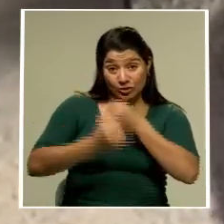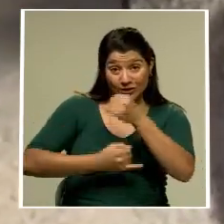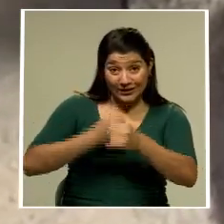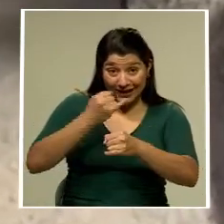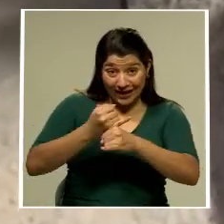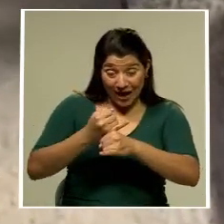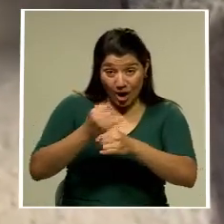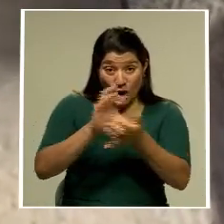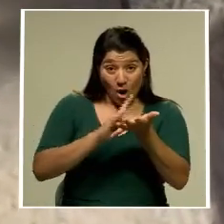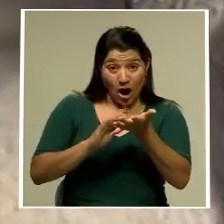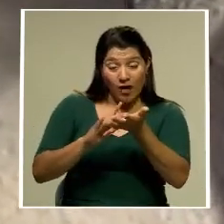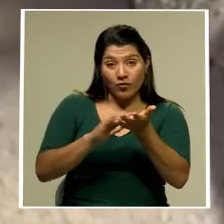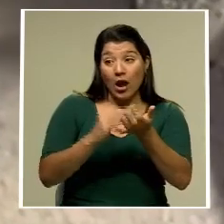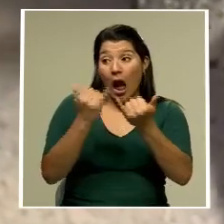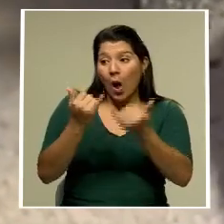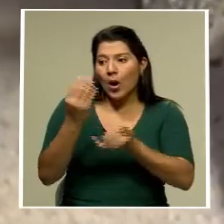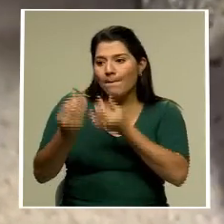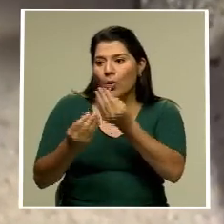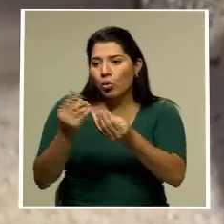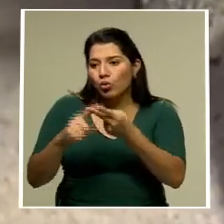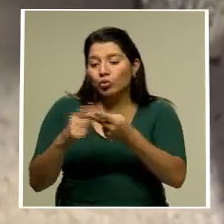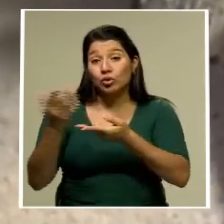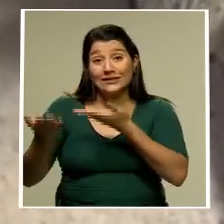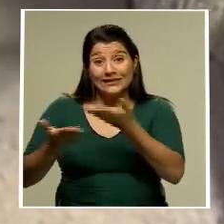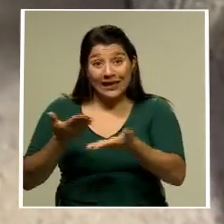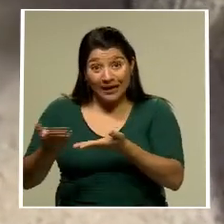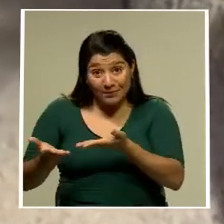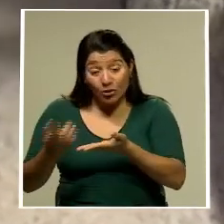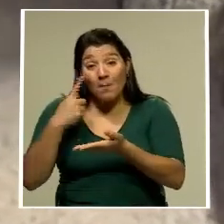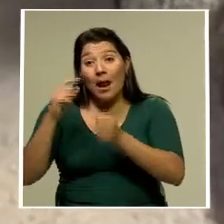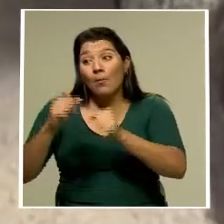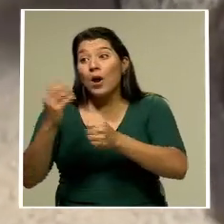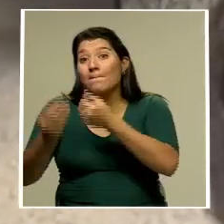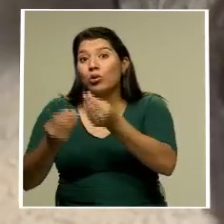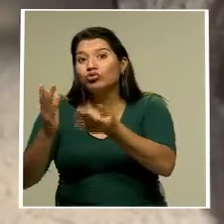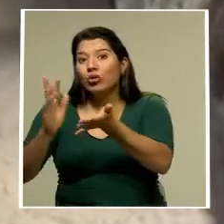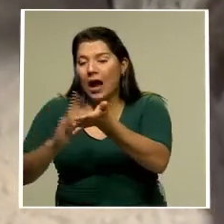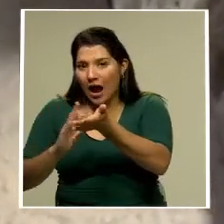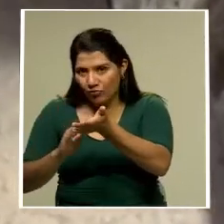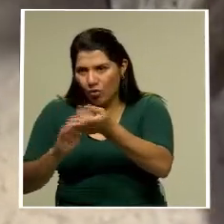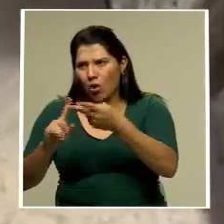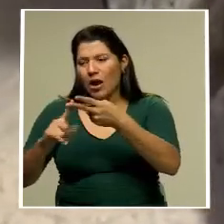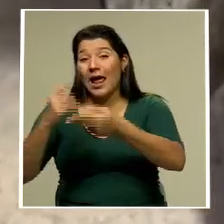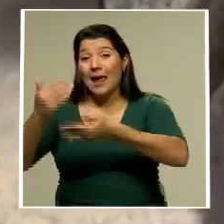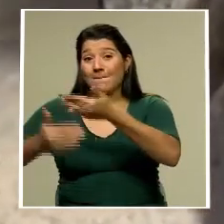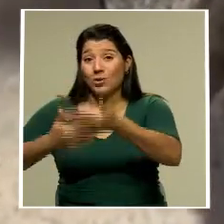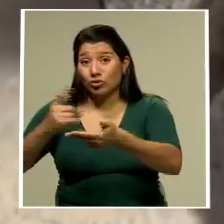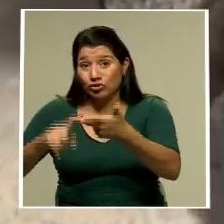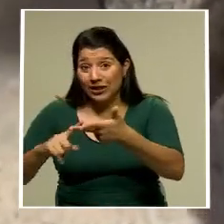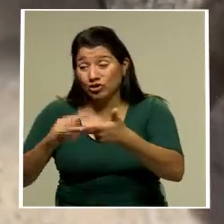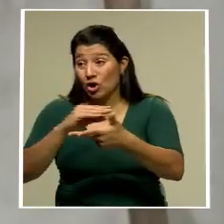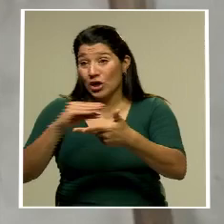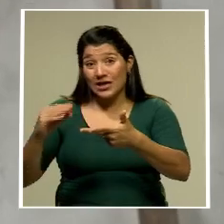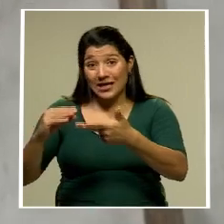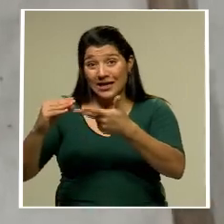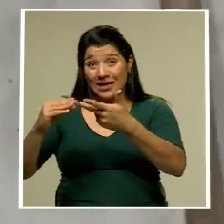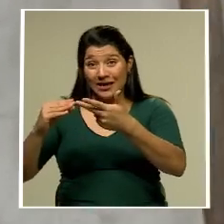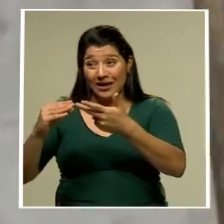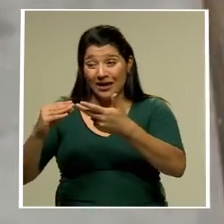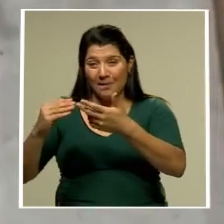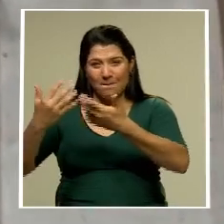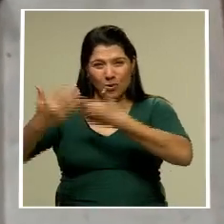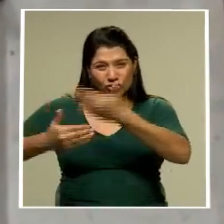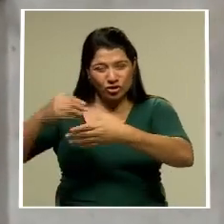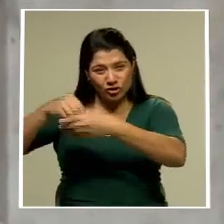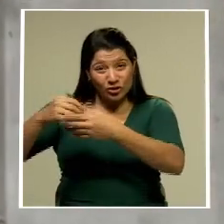del arroz, los insumos y servicios requeridos para la producción, el procesamiento e industrialización del grano y